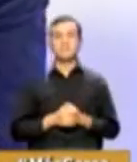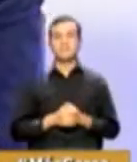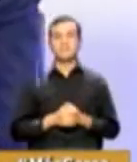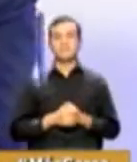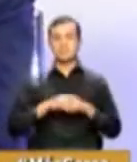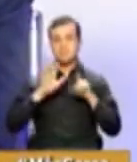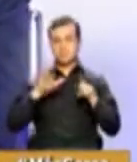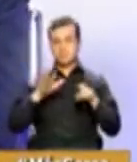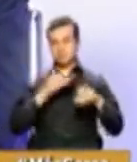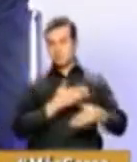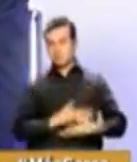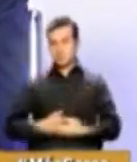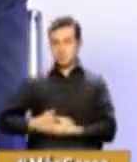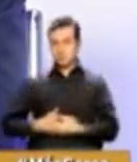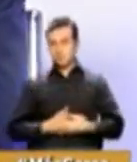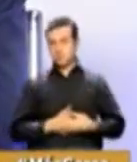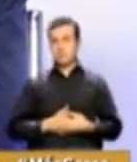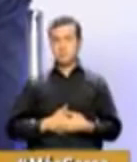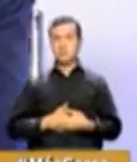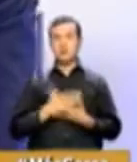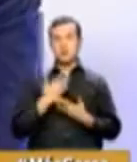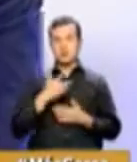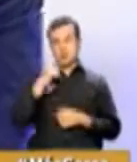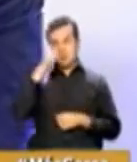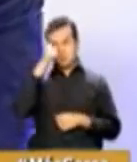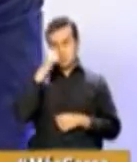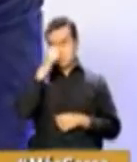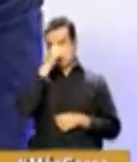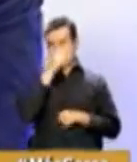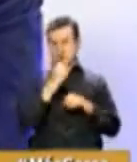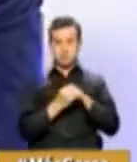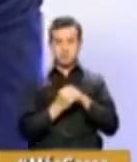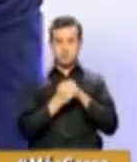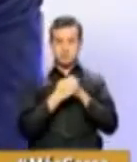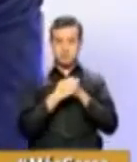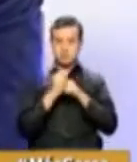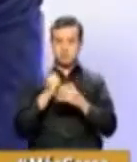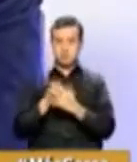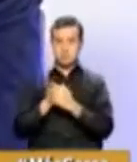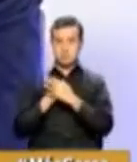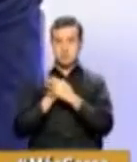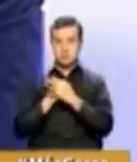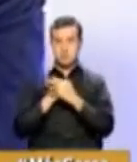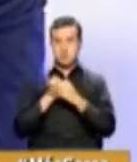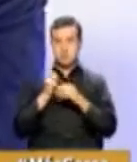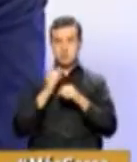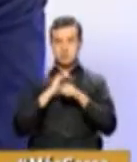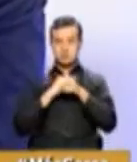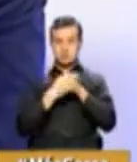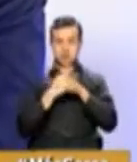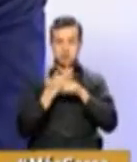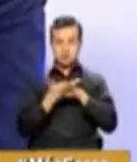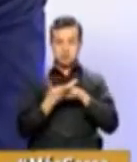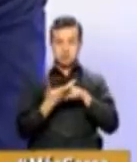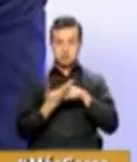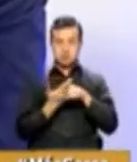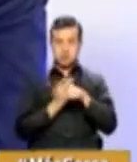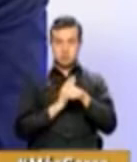A los 6 meses de nacida me tuve que someter a una cirugía. Me sacaron el cristalino porque